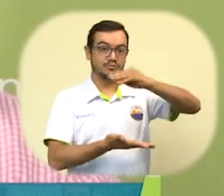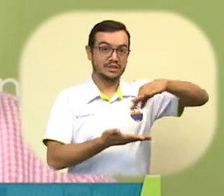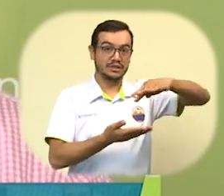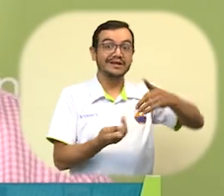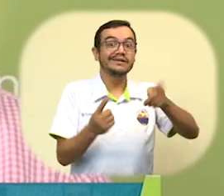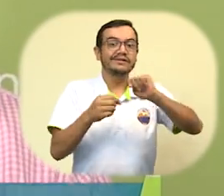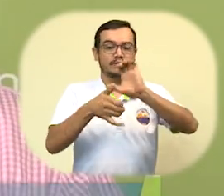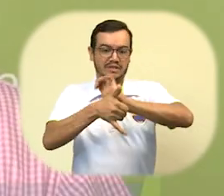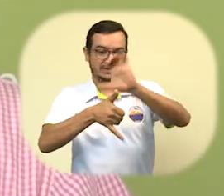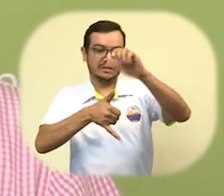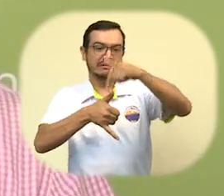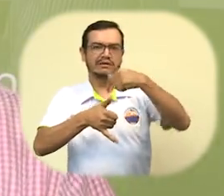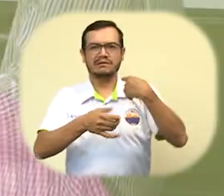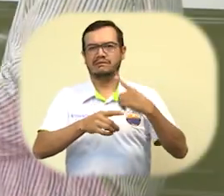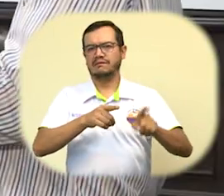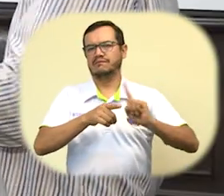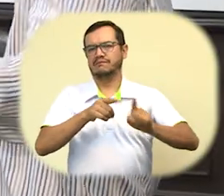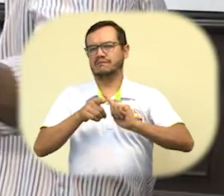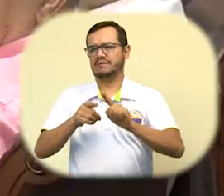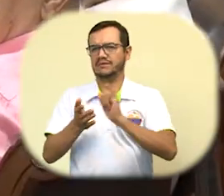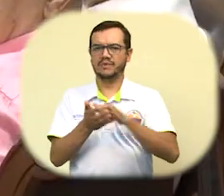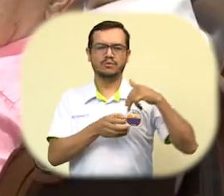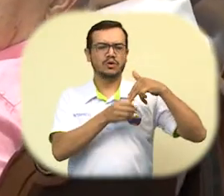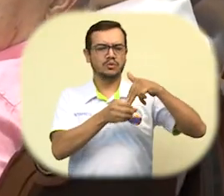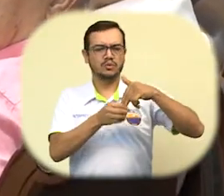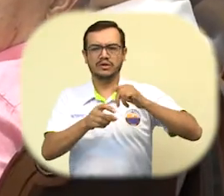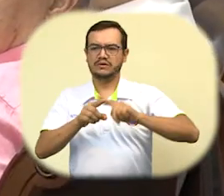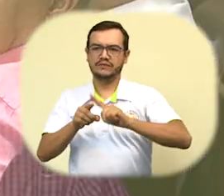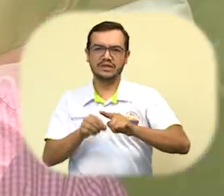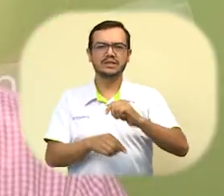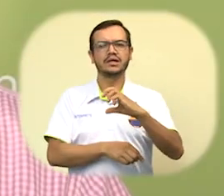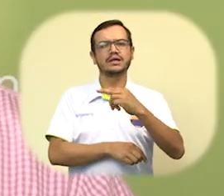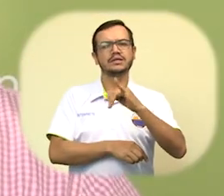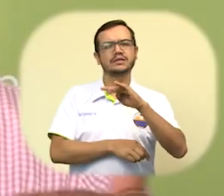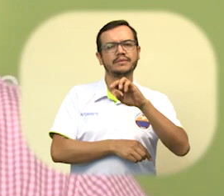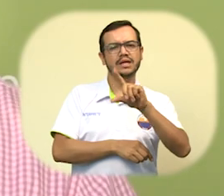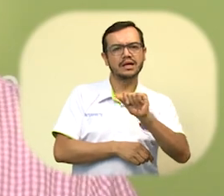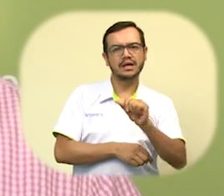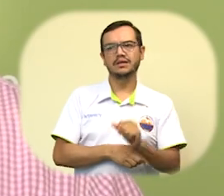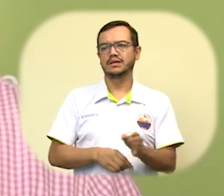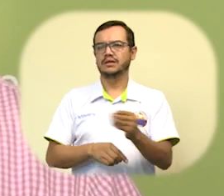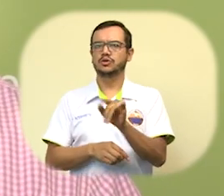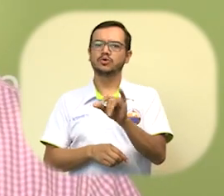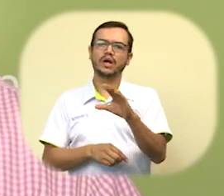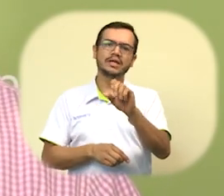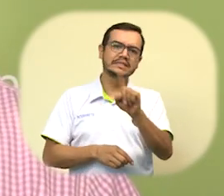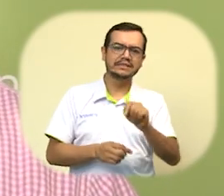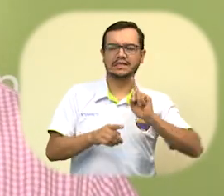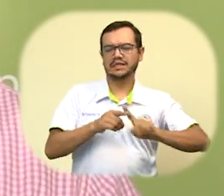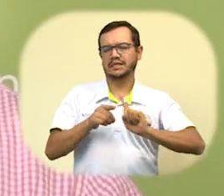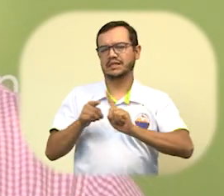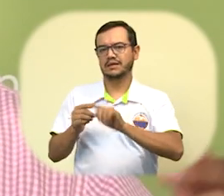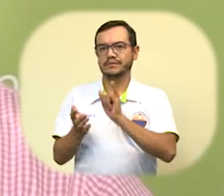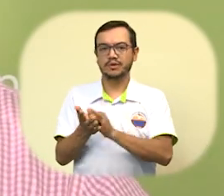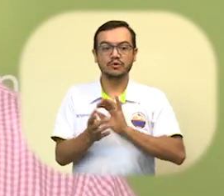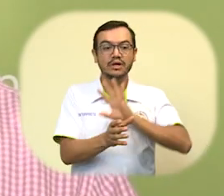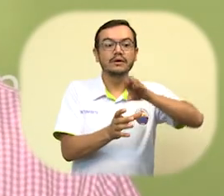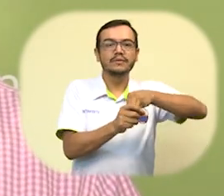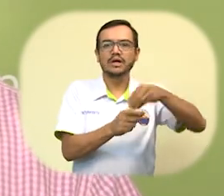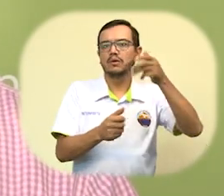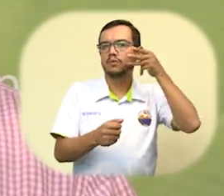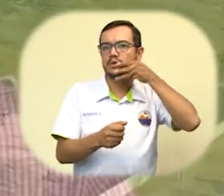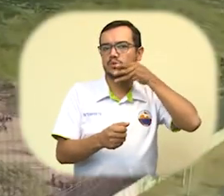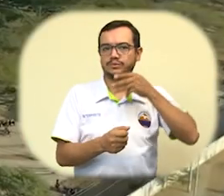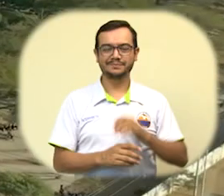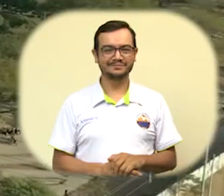ahí están también incluidos los Zenú, los Yupa, los Chimilas y todos los de las etnias de la Sierra Nevada,